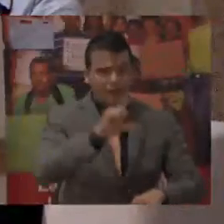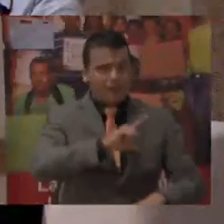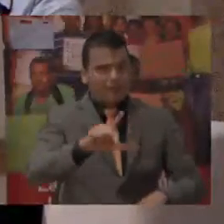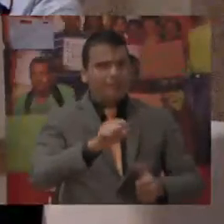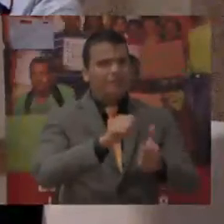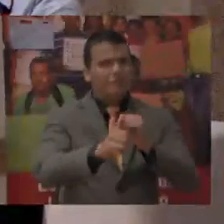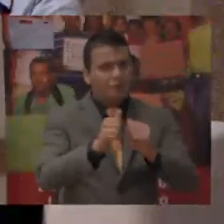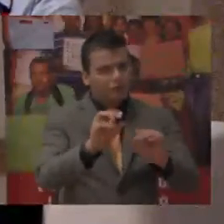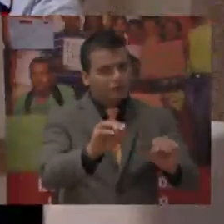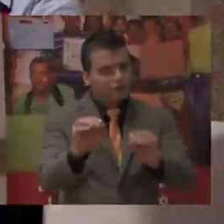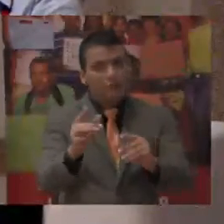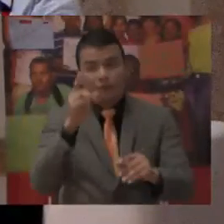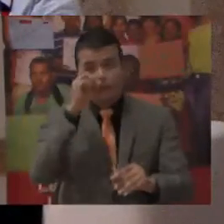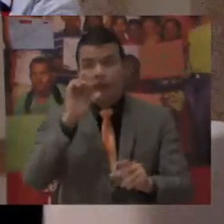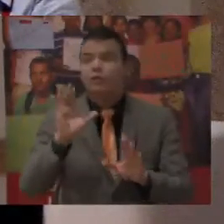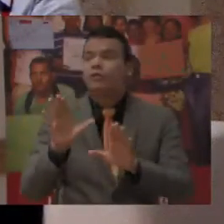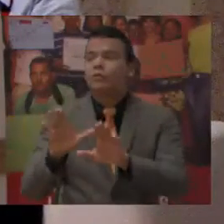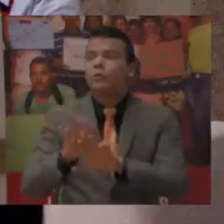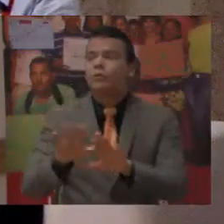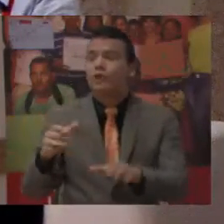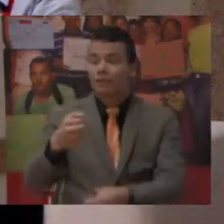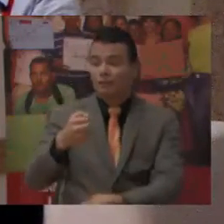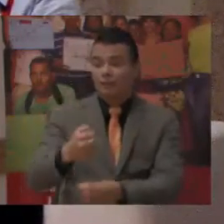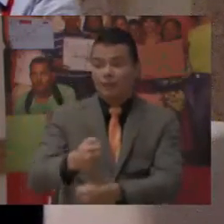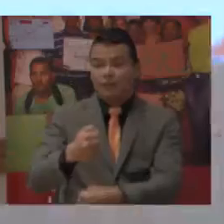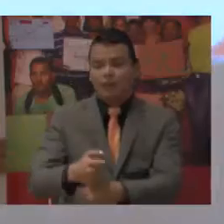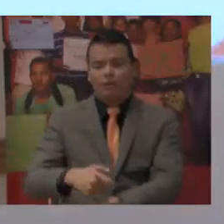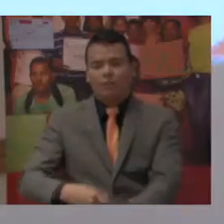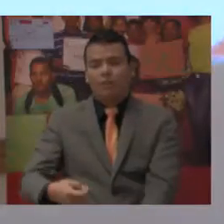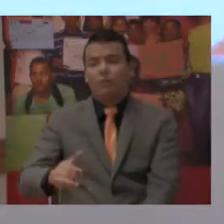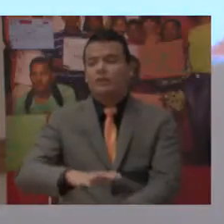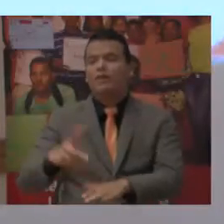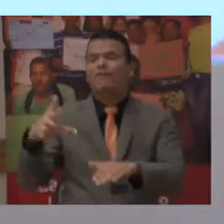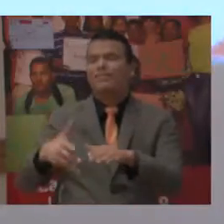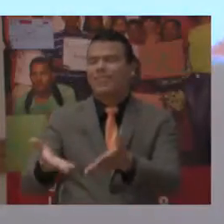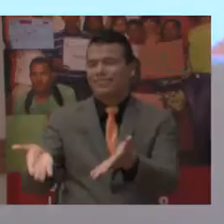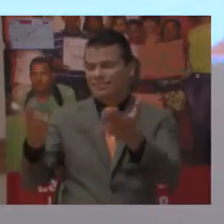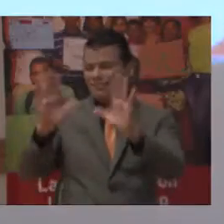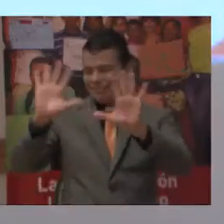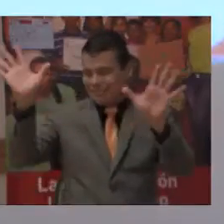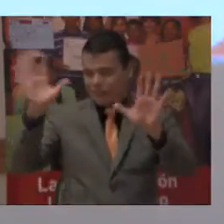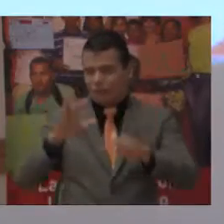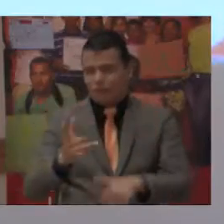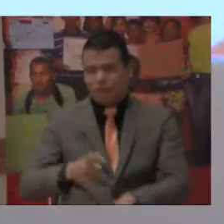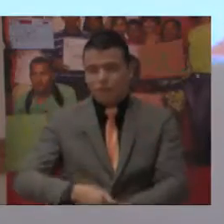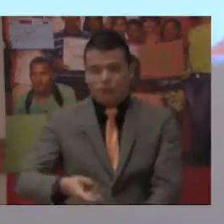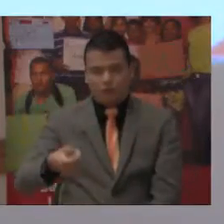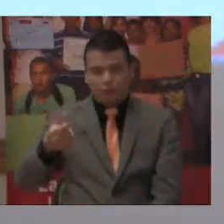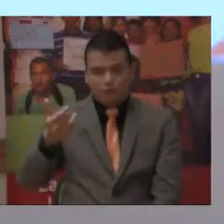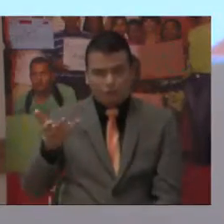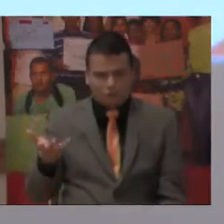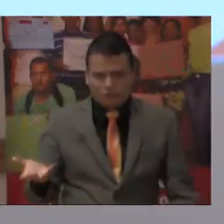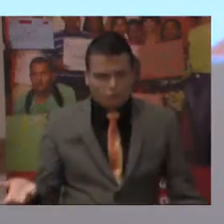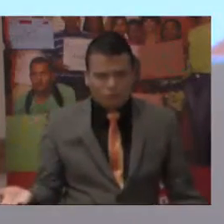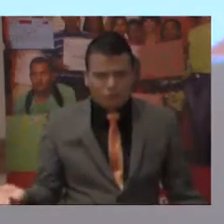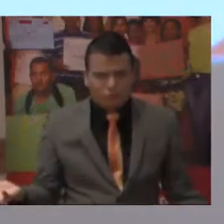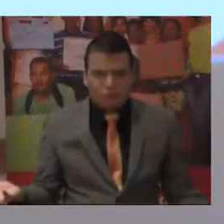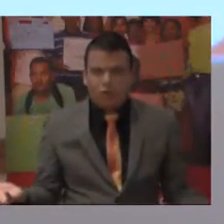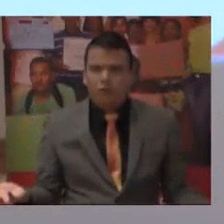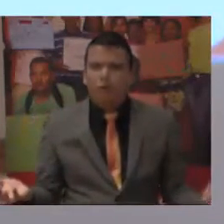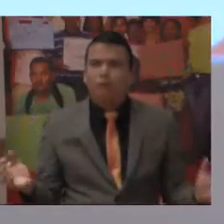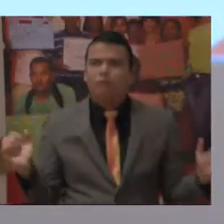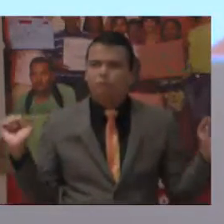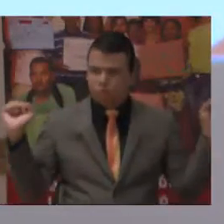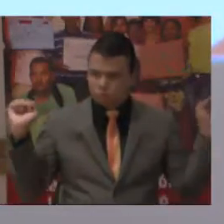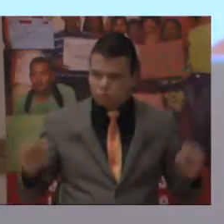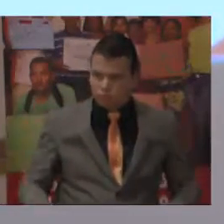no para que tengan un trabajo temporal de unos meses y luego chao, sino